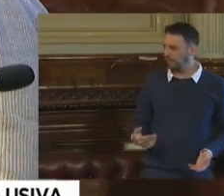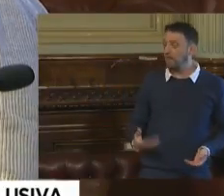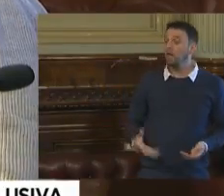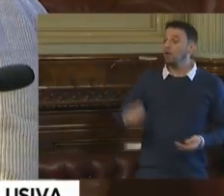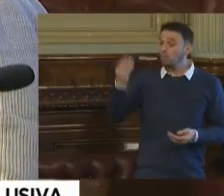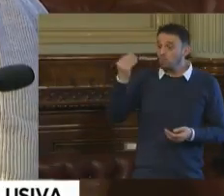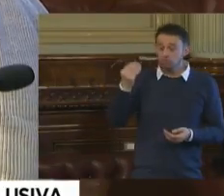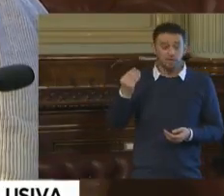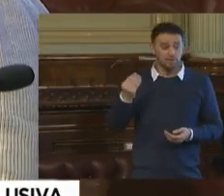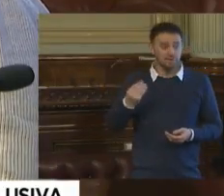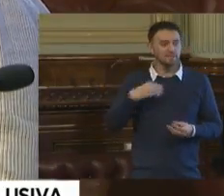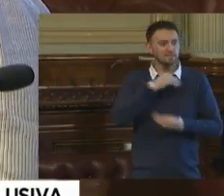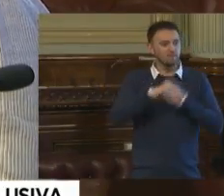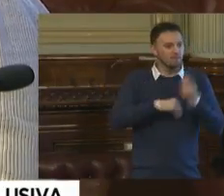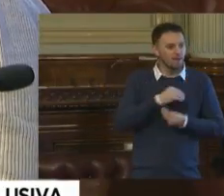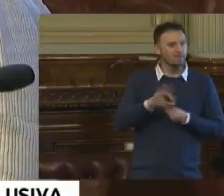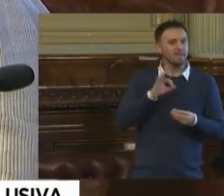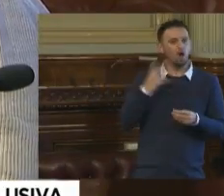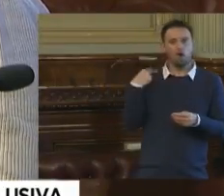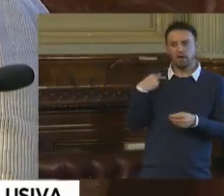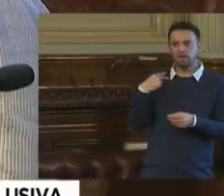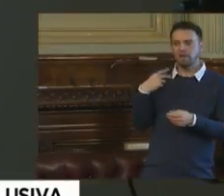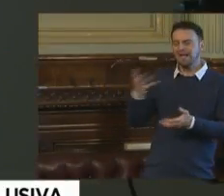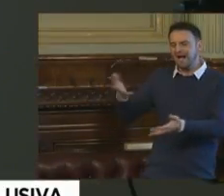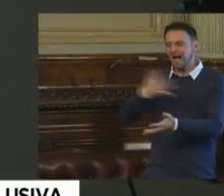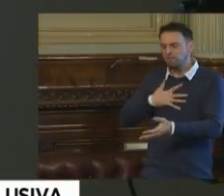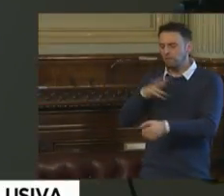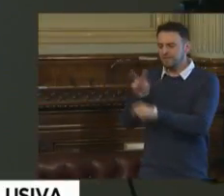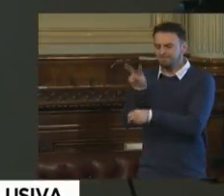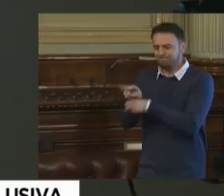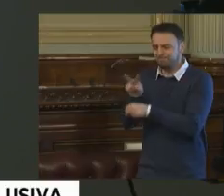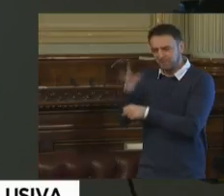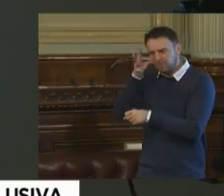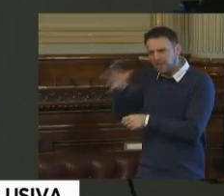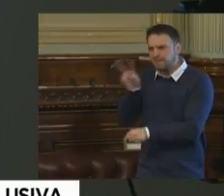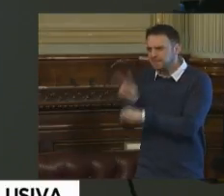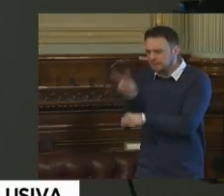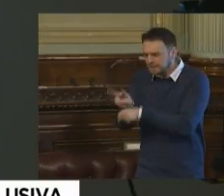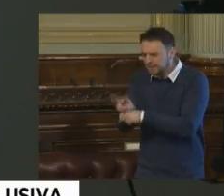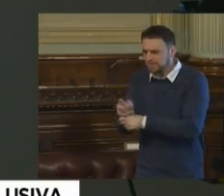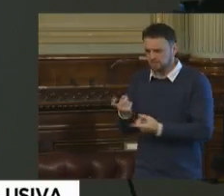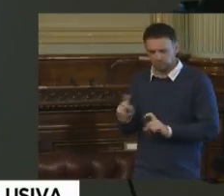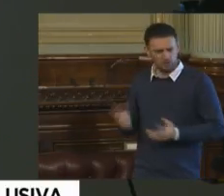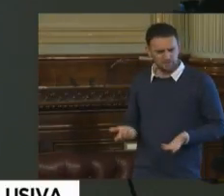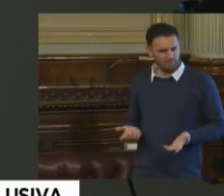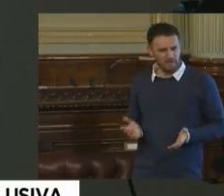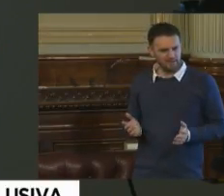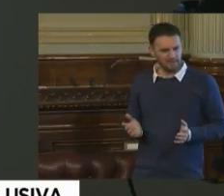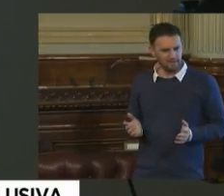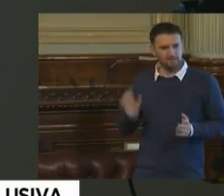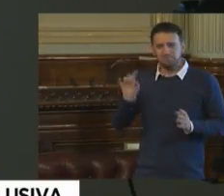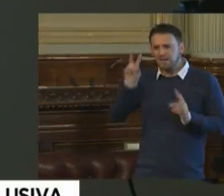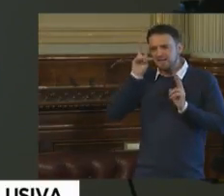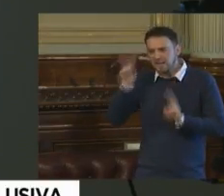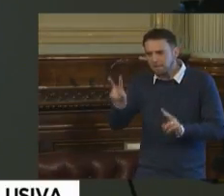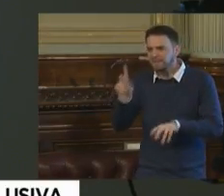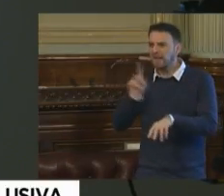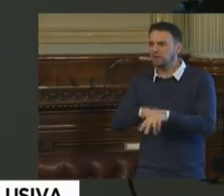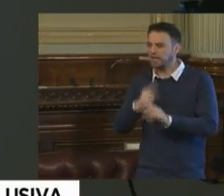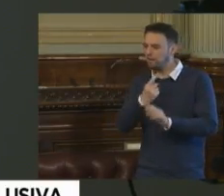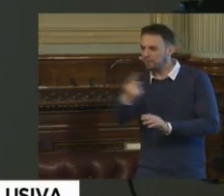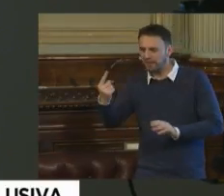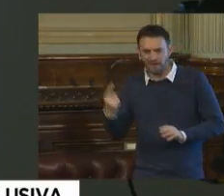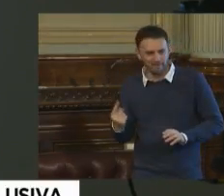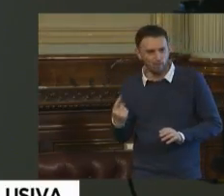genera una situación de discapacidad así que siempre cualquier medida que se vaya a adoptar tiene que ser en respeto a la autonomía personal la